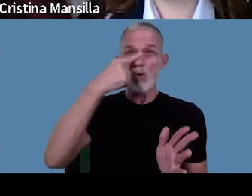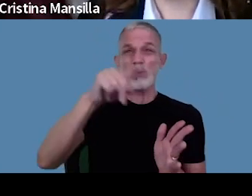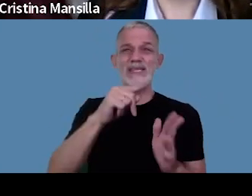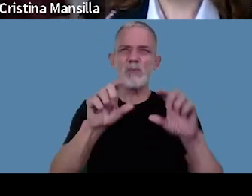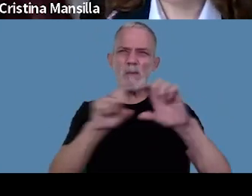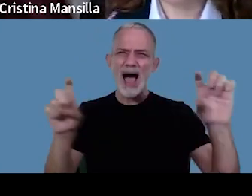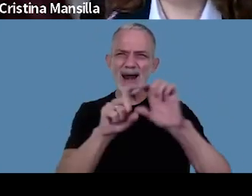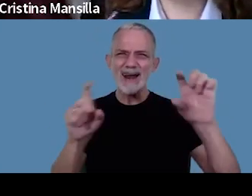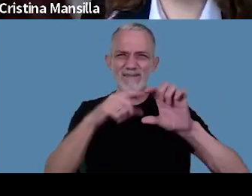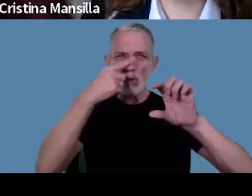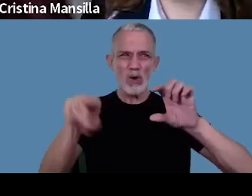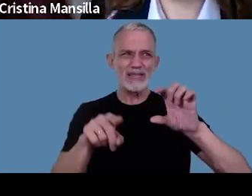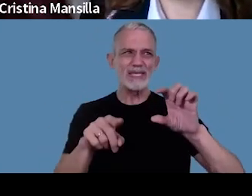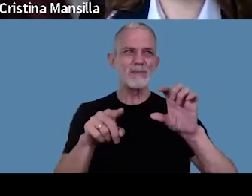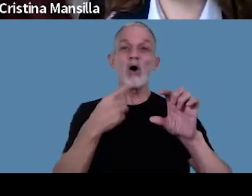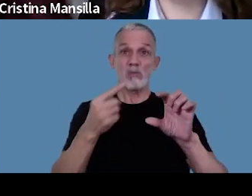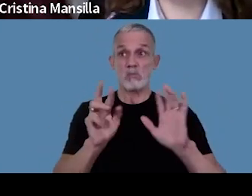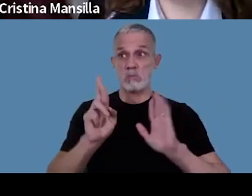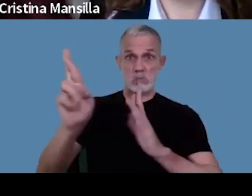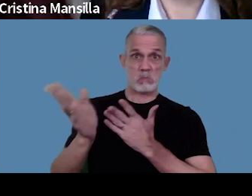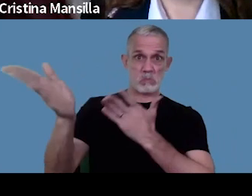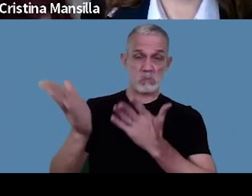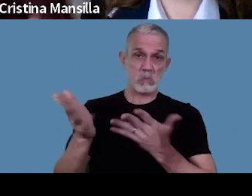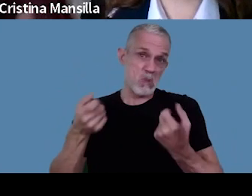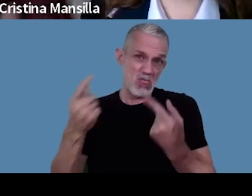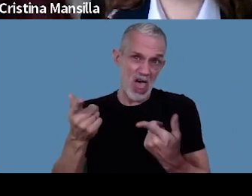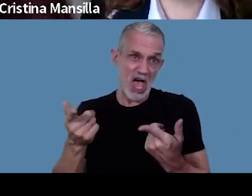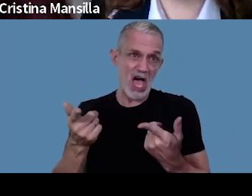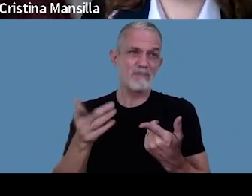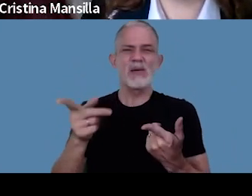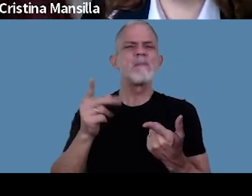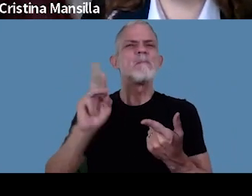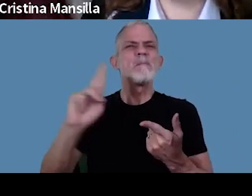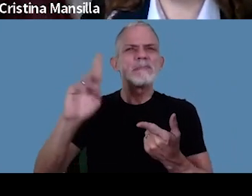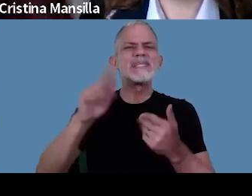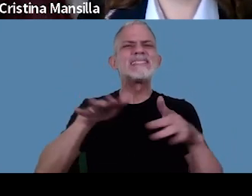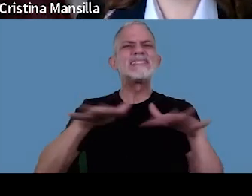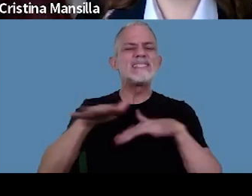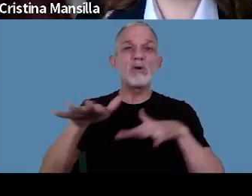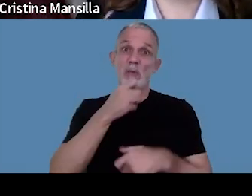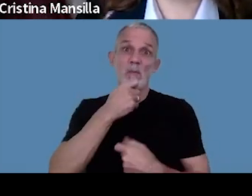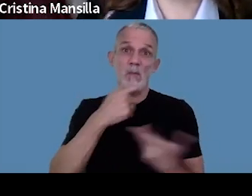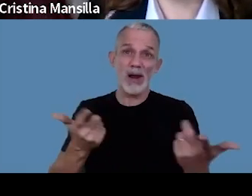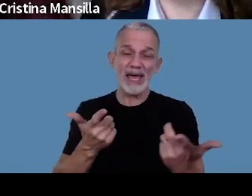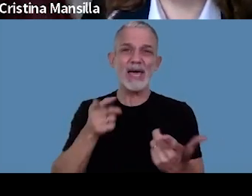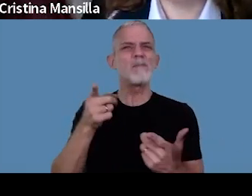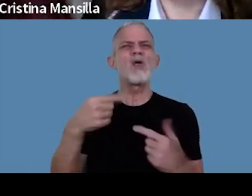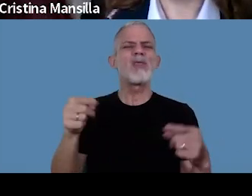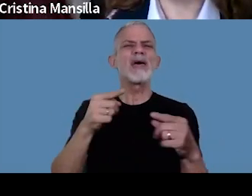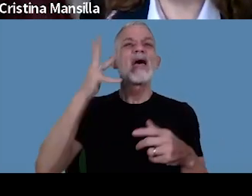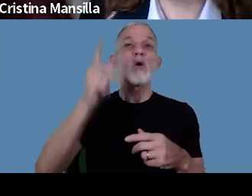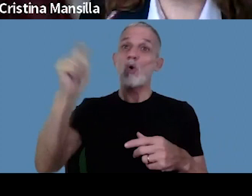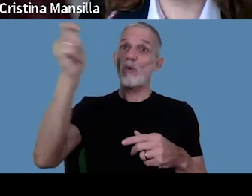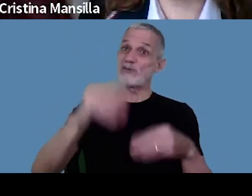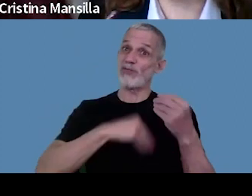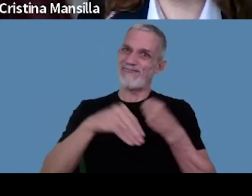párrafo, habilitaría, facilitaría aquellas situaciones, por ejemplo, de juicios de familia,